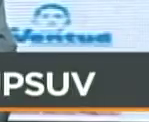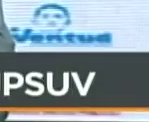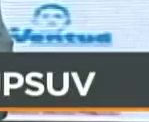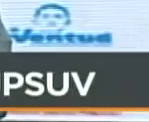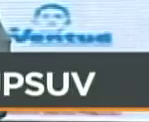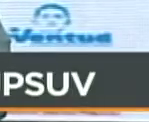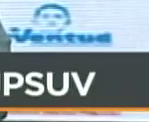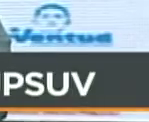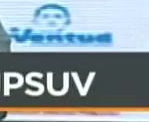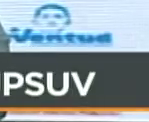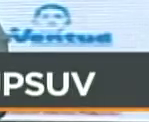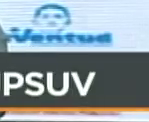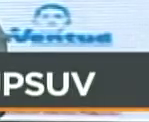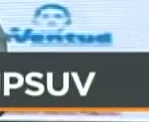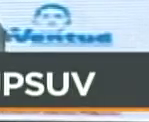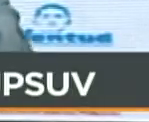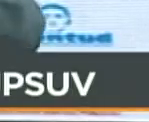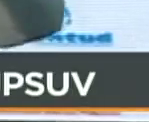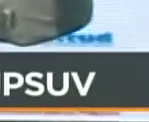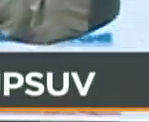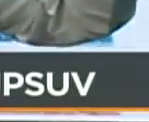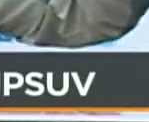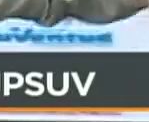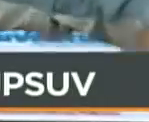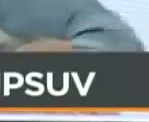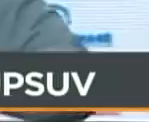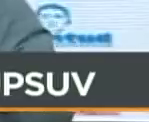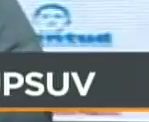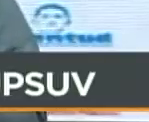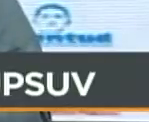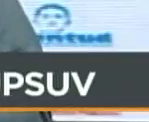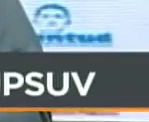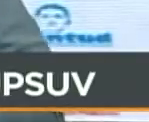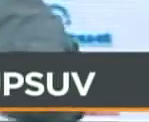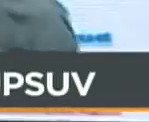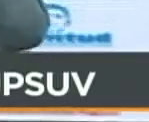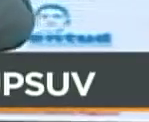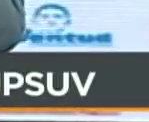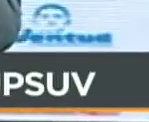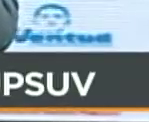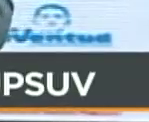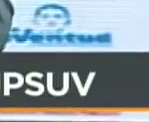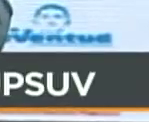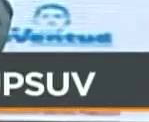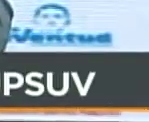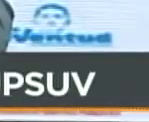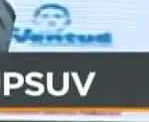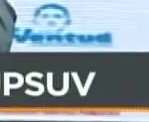Sale un falluto bandido llamado José Guerra, que dice ser economista, a tirotear.